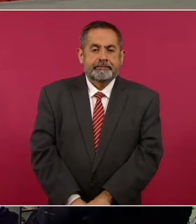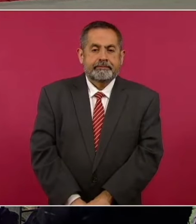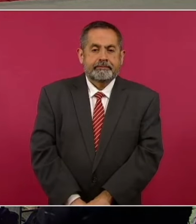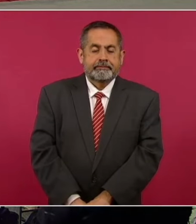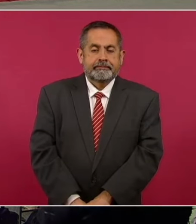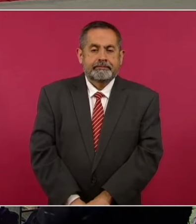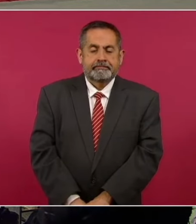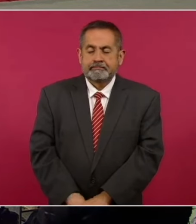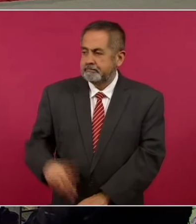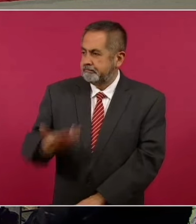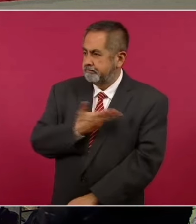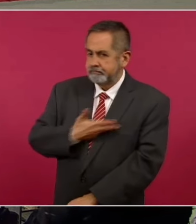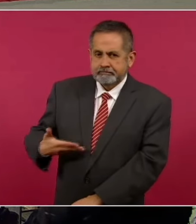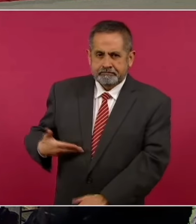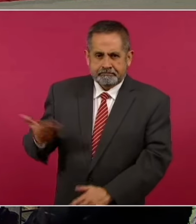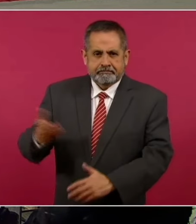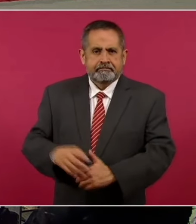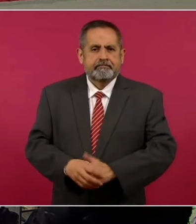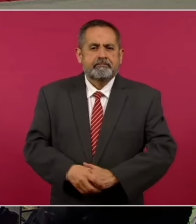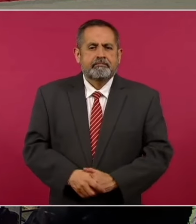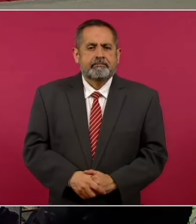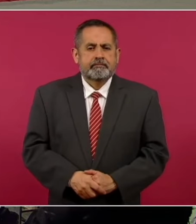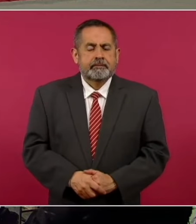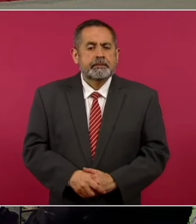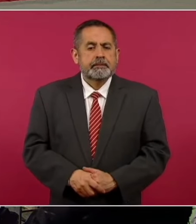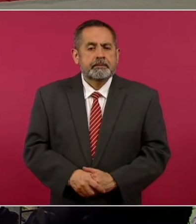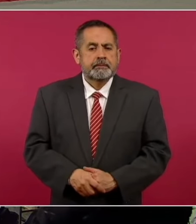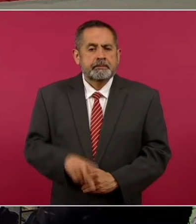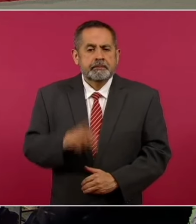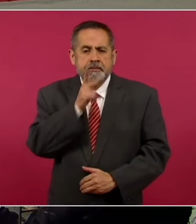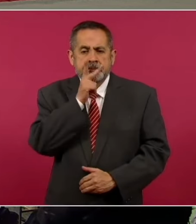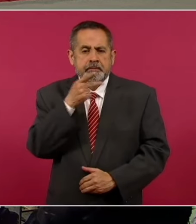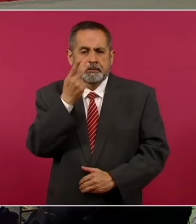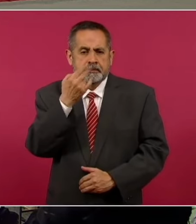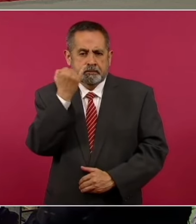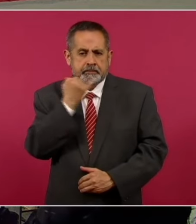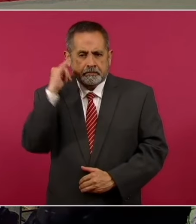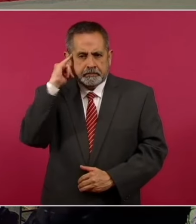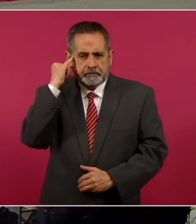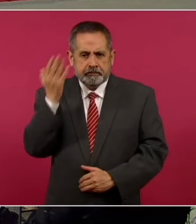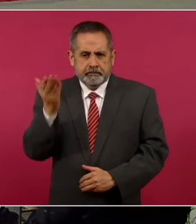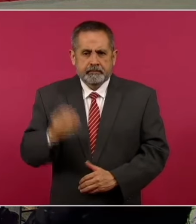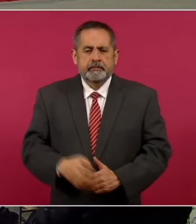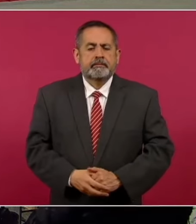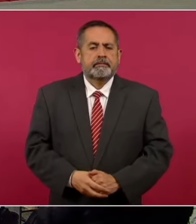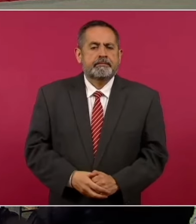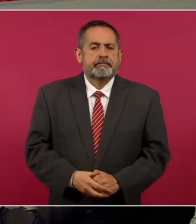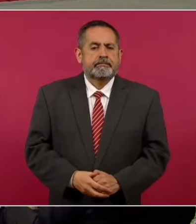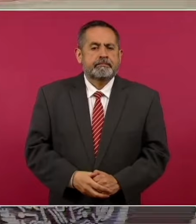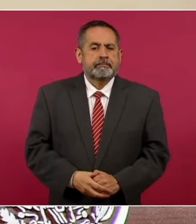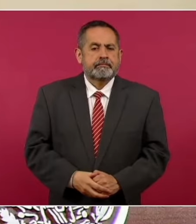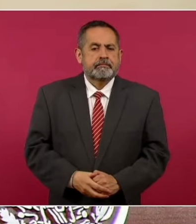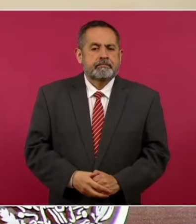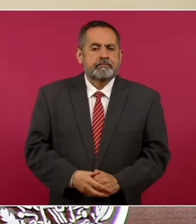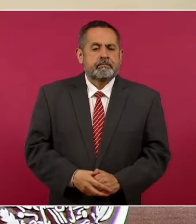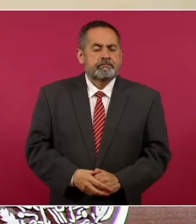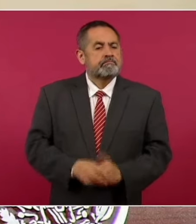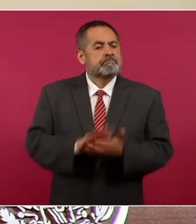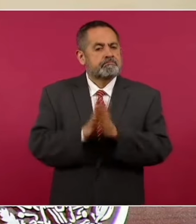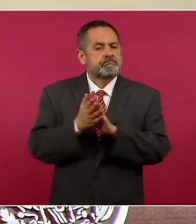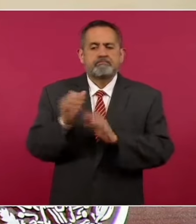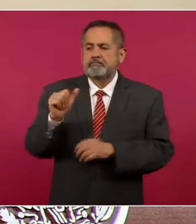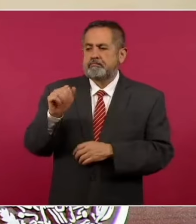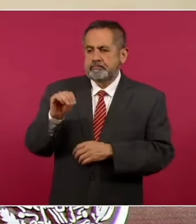Y presidente Villapelés, cogos, ánimo, como suele decir Andrés Manuel,